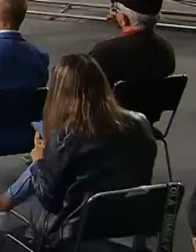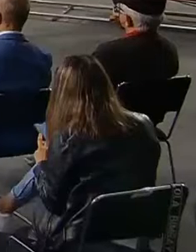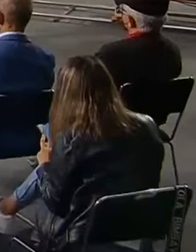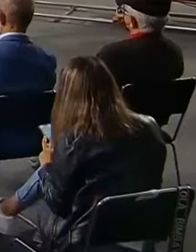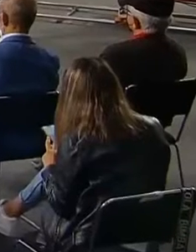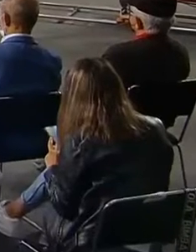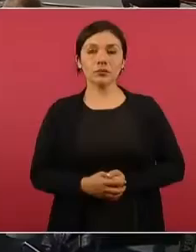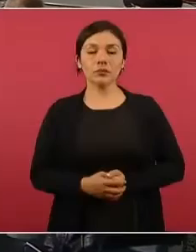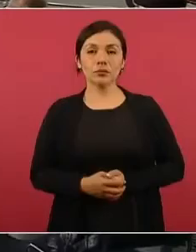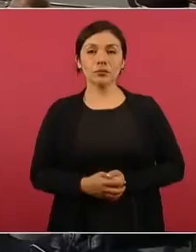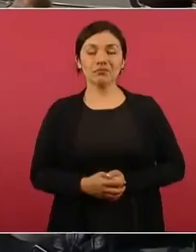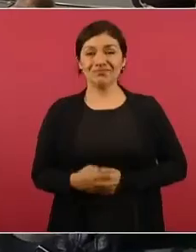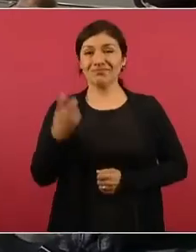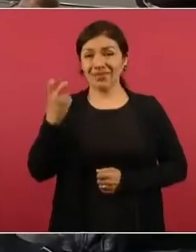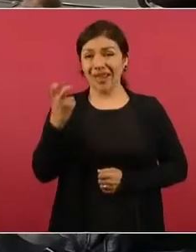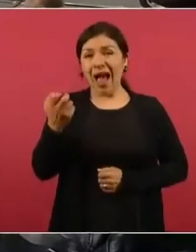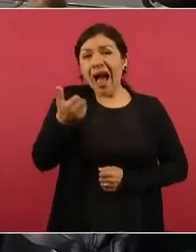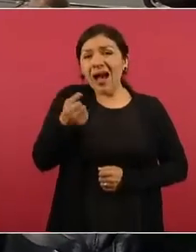Y,